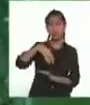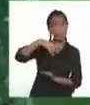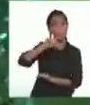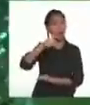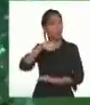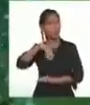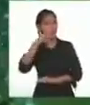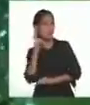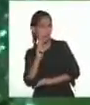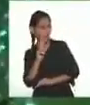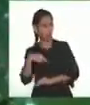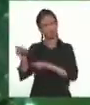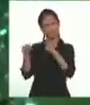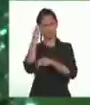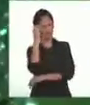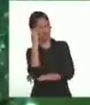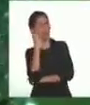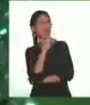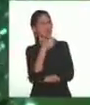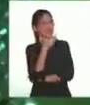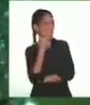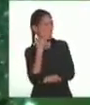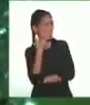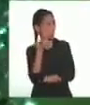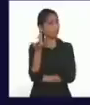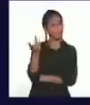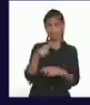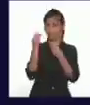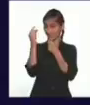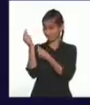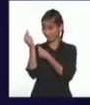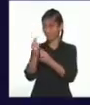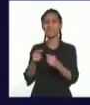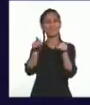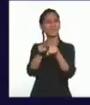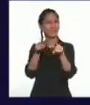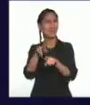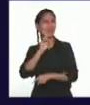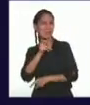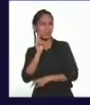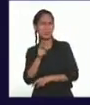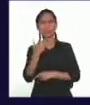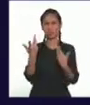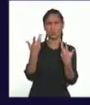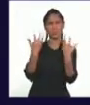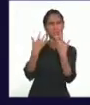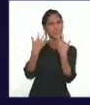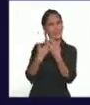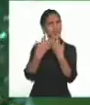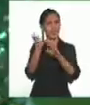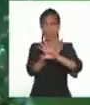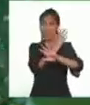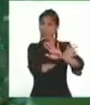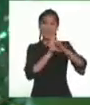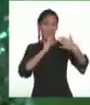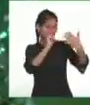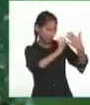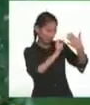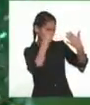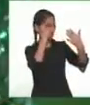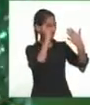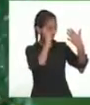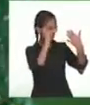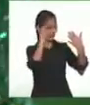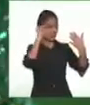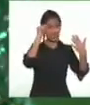esa respuesta puede generar dudas sobre cómo responderlas. Las respuestas deben haber sido verificadas previamente. Recuerden que